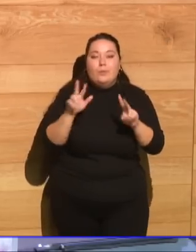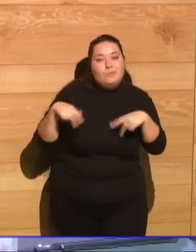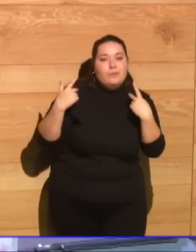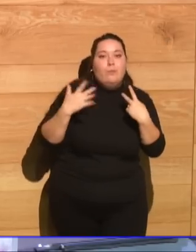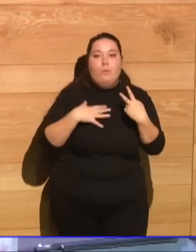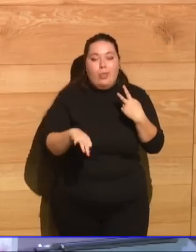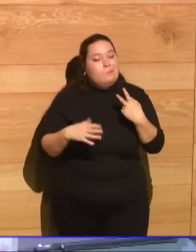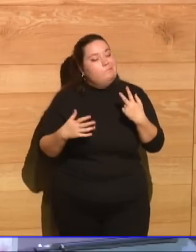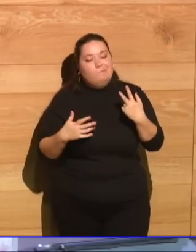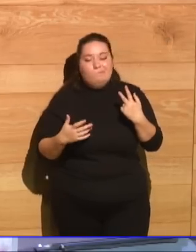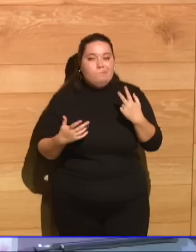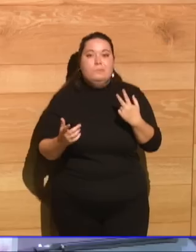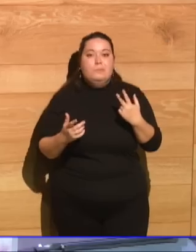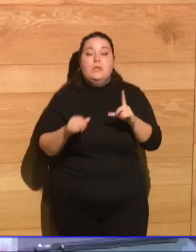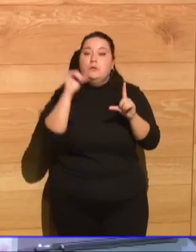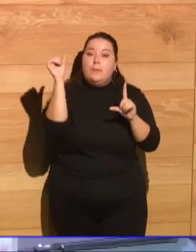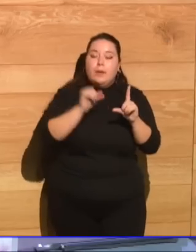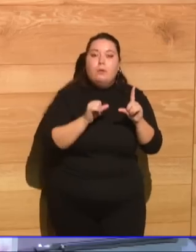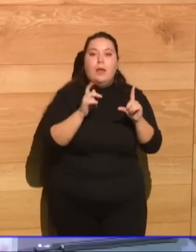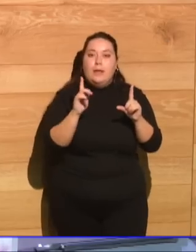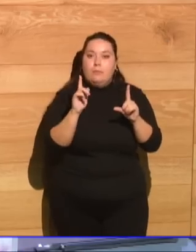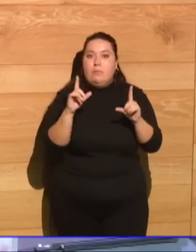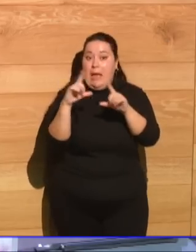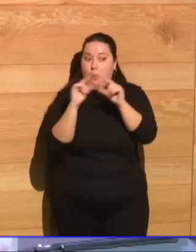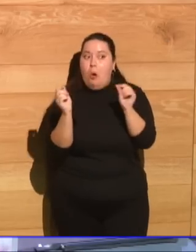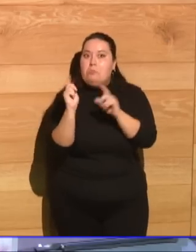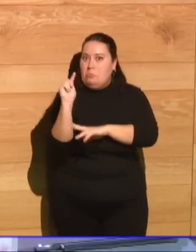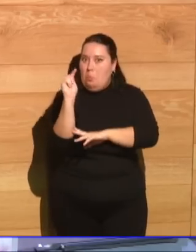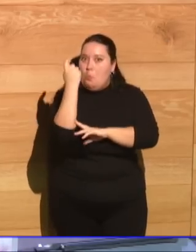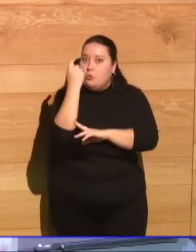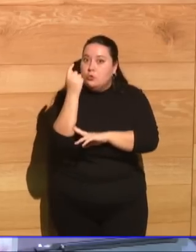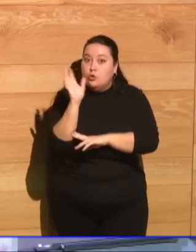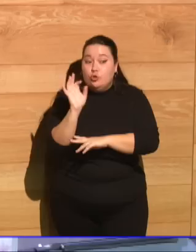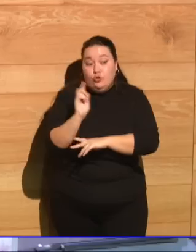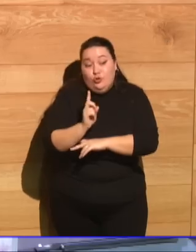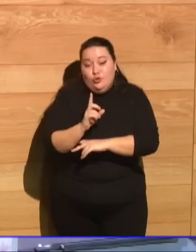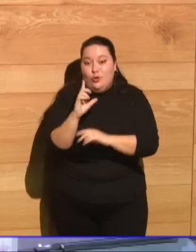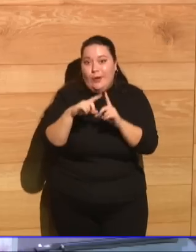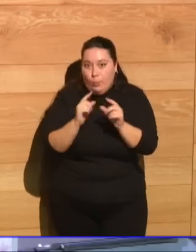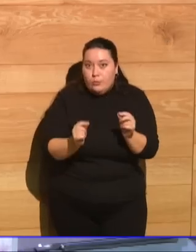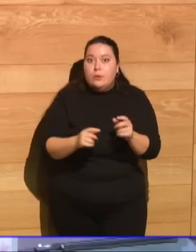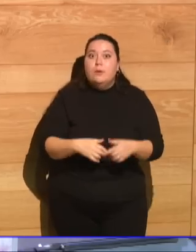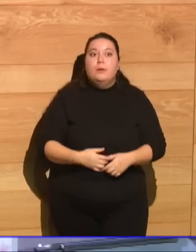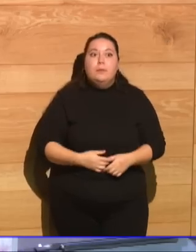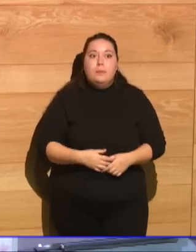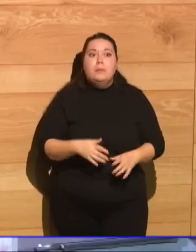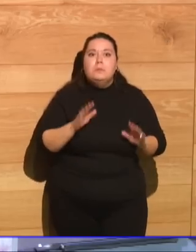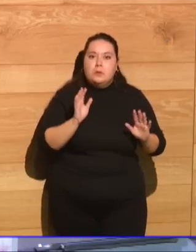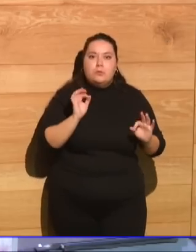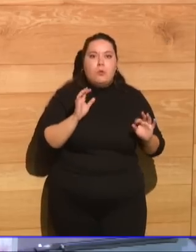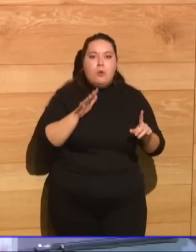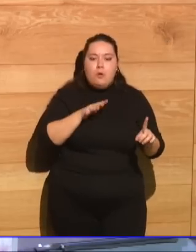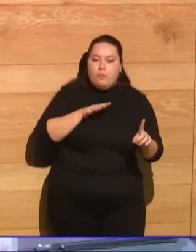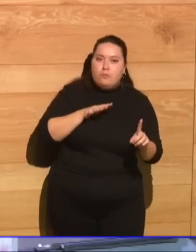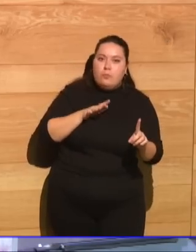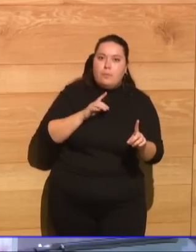permitieran. Es una película que curiosamente tuvo enorme éxito en Japón y prácticamente solamente en Japón, pero que sí que fue influyente para una